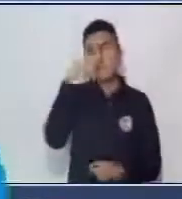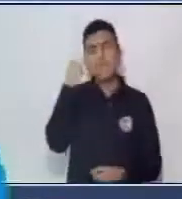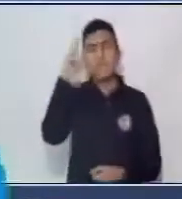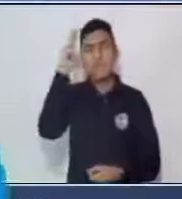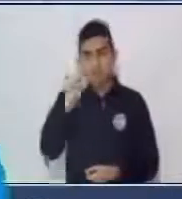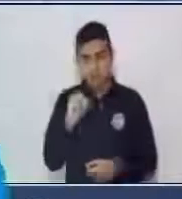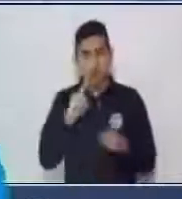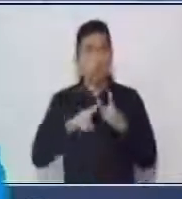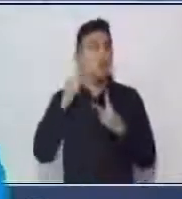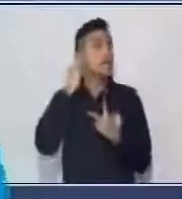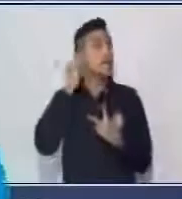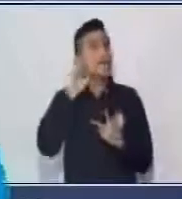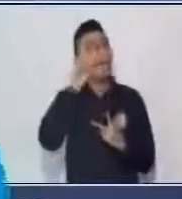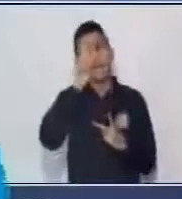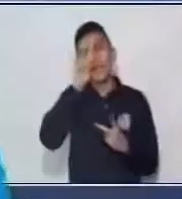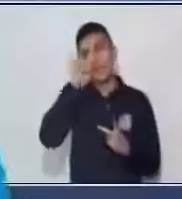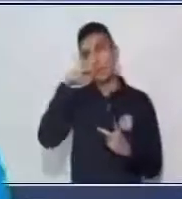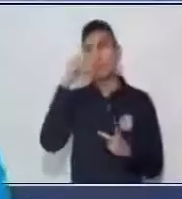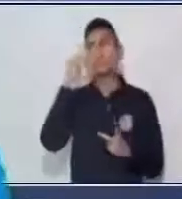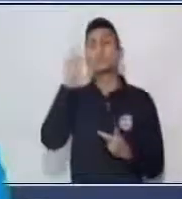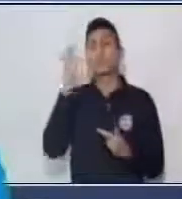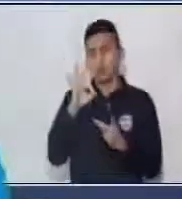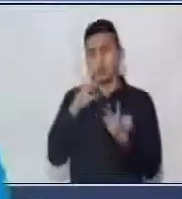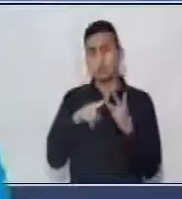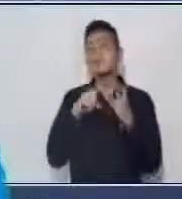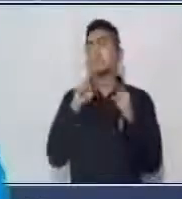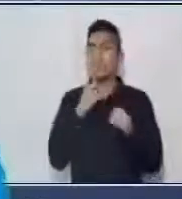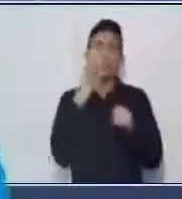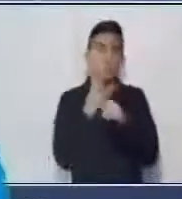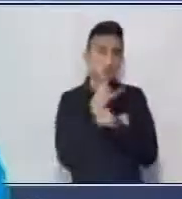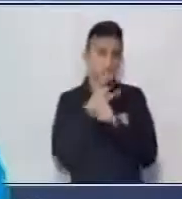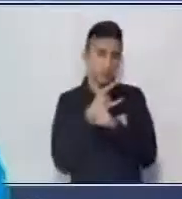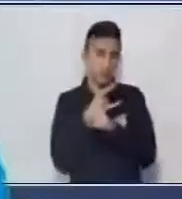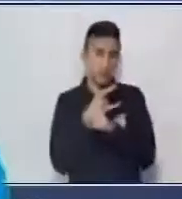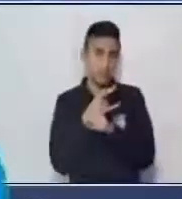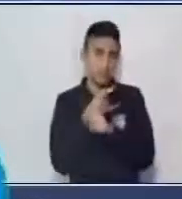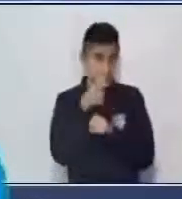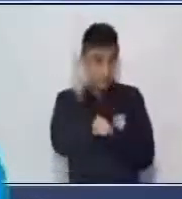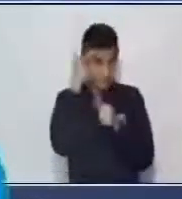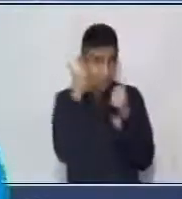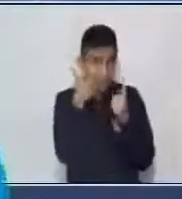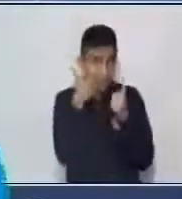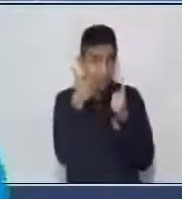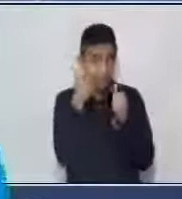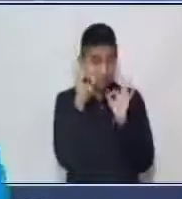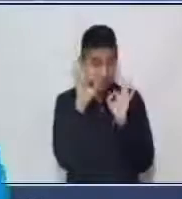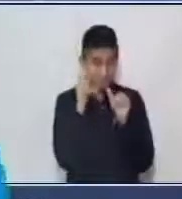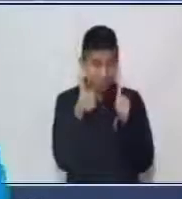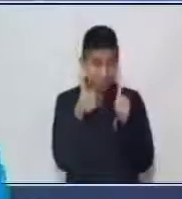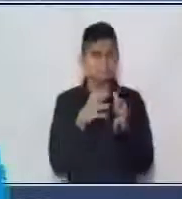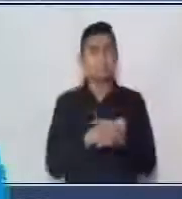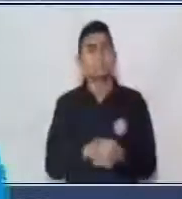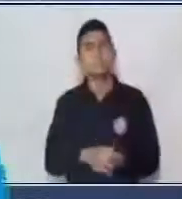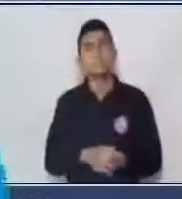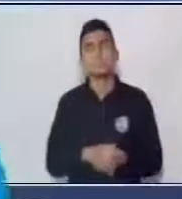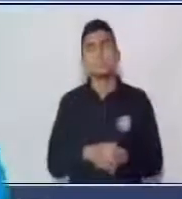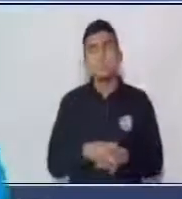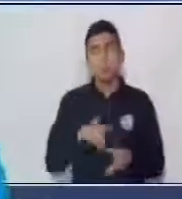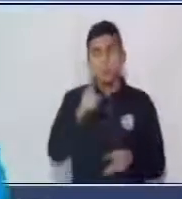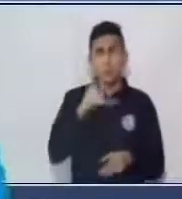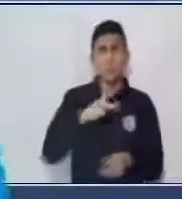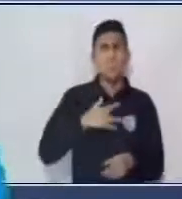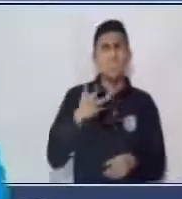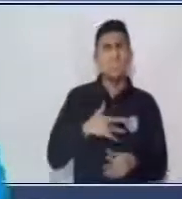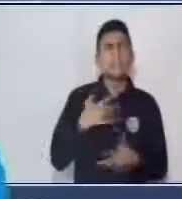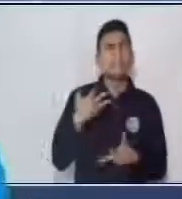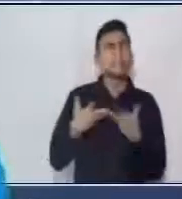se pueden hacer presentes dentro de las formas verbales. ¿Qué te parece hasta el momento el tema? Si sientes que ha ido